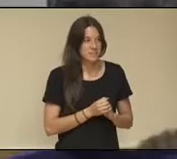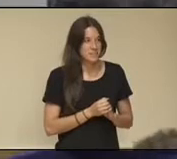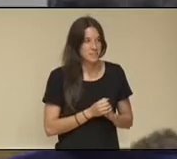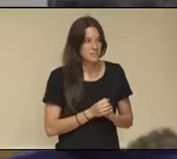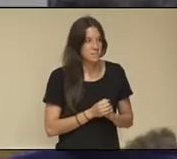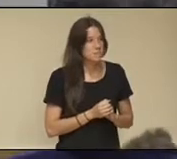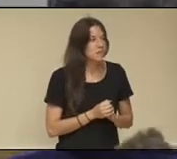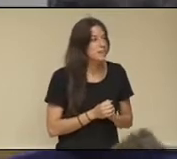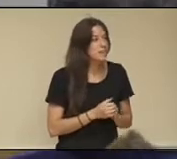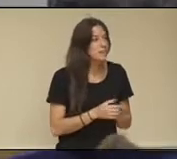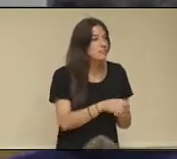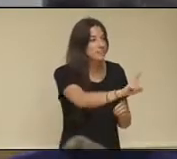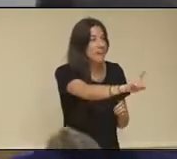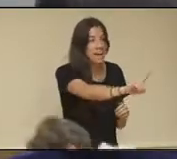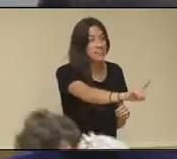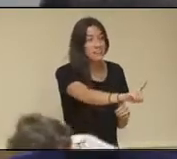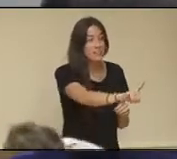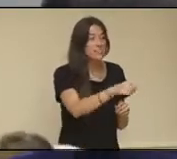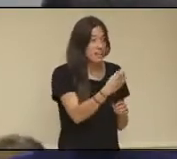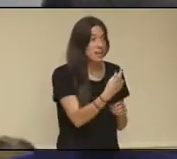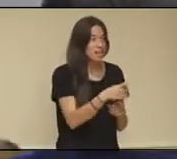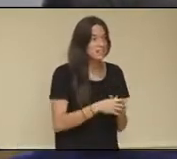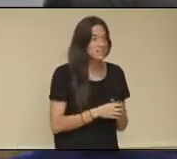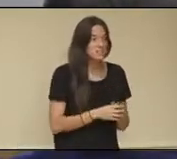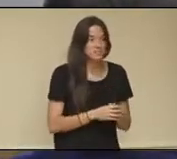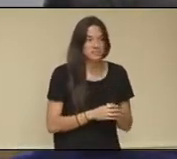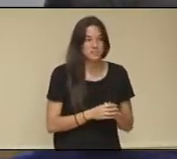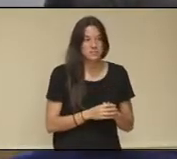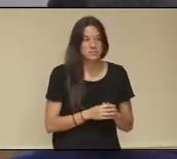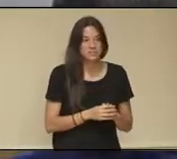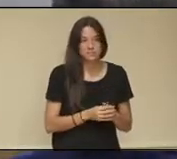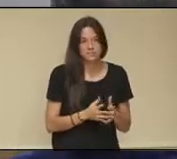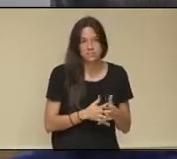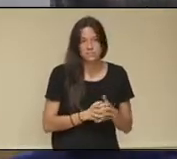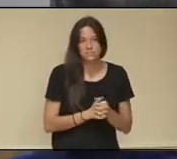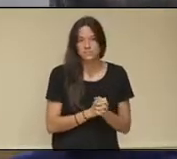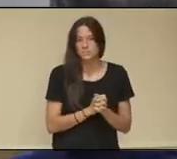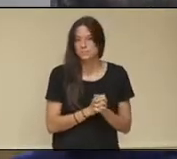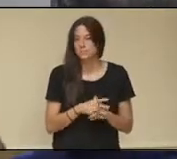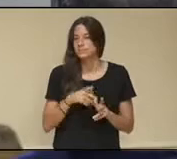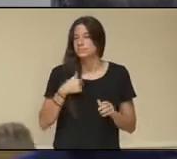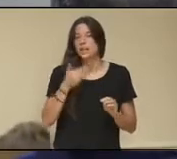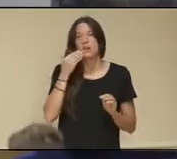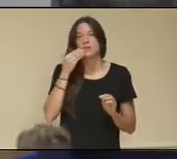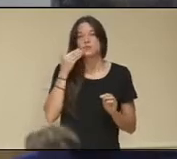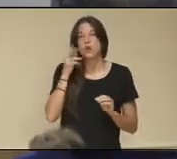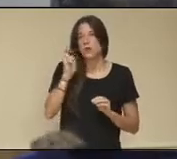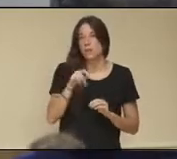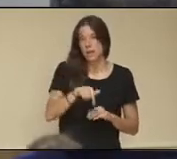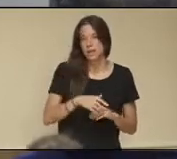especial de la Sociedad Española de Microbiología. Es un honor estar aquí.